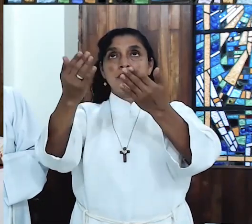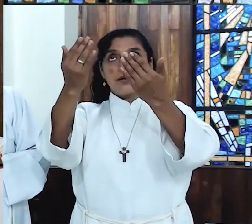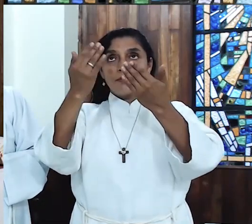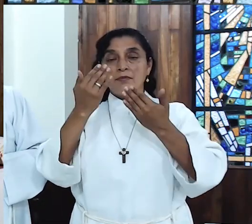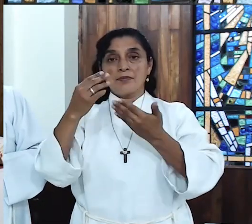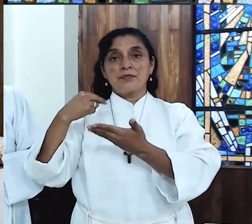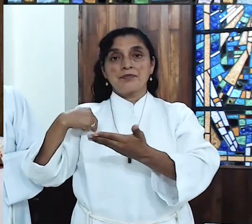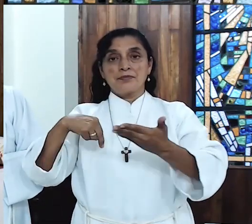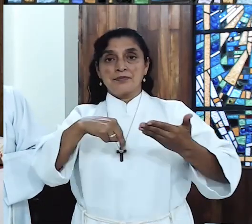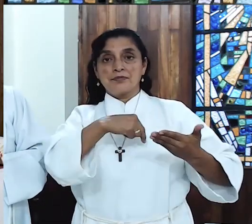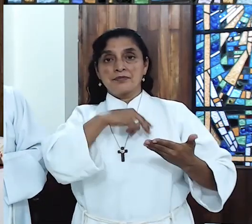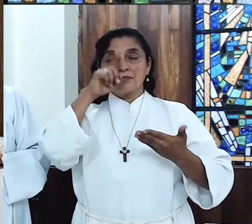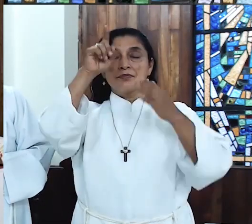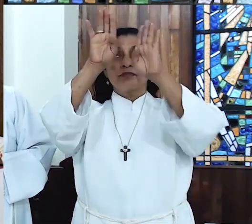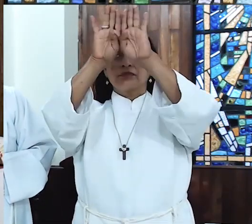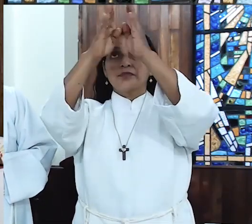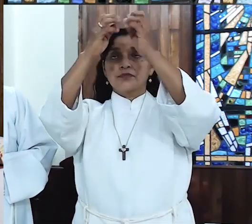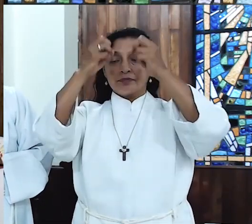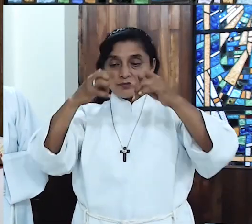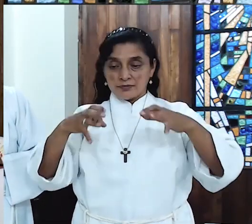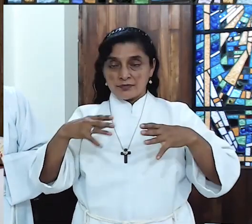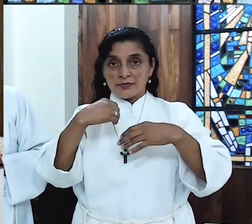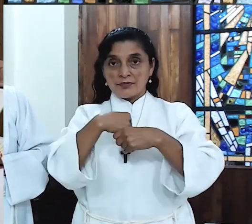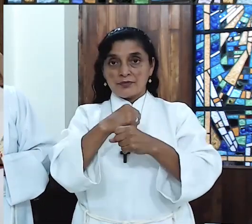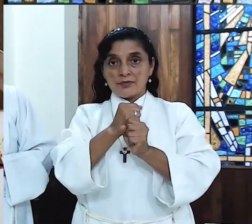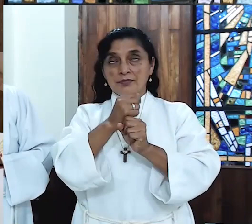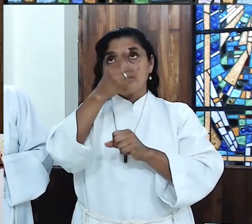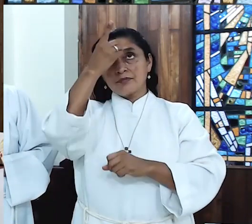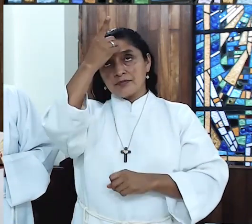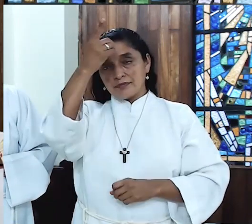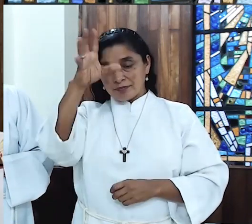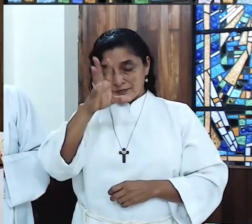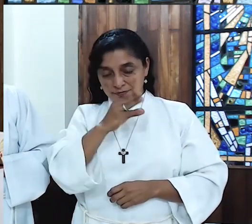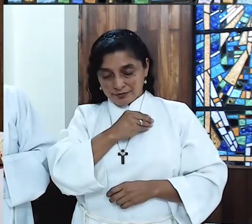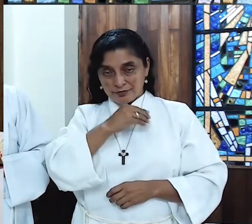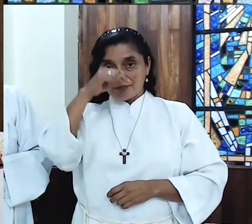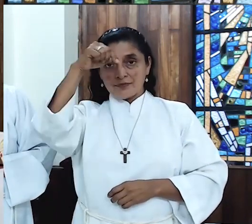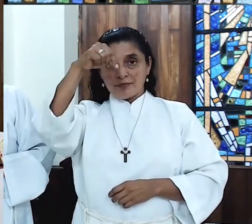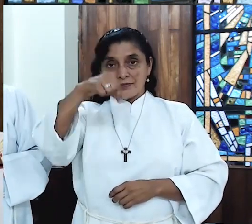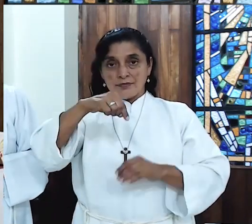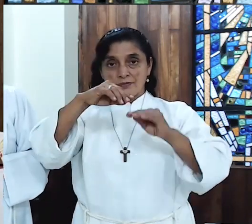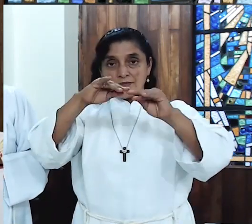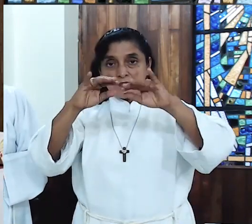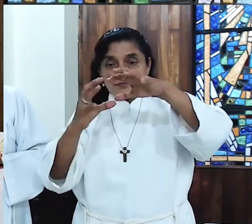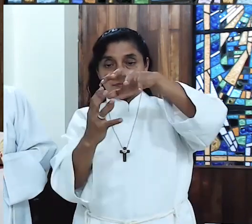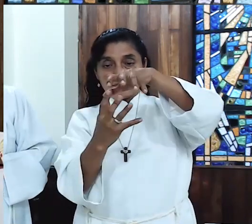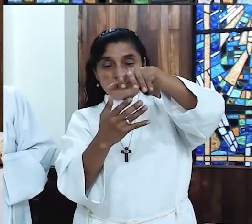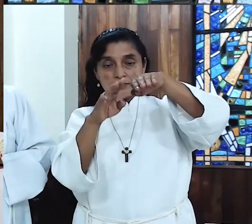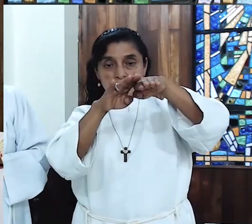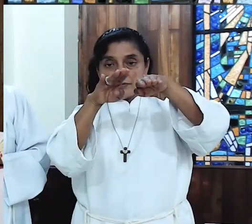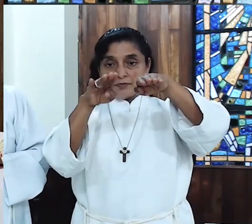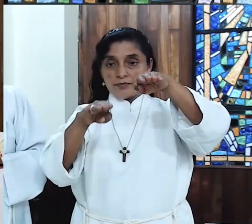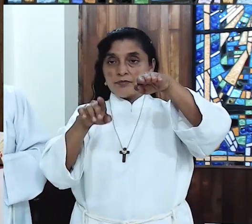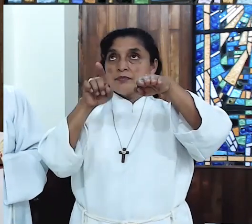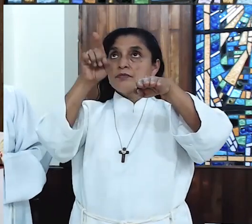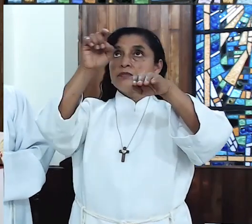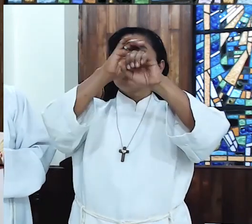nombre, venga a nosotros tu reino, hágase tu voluntad en la tierra como en el